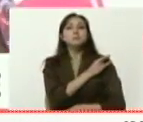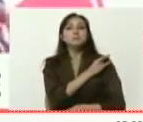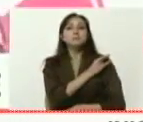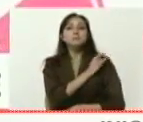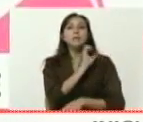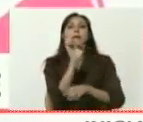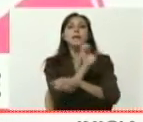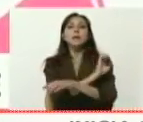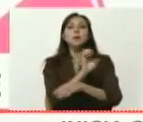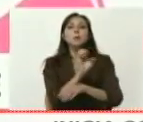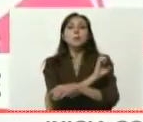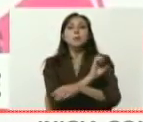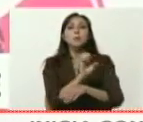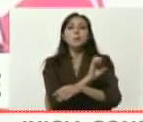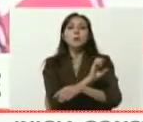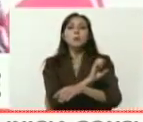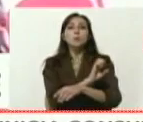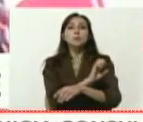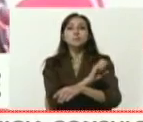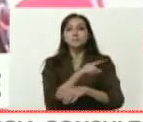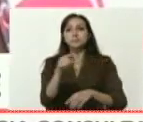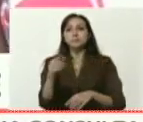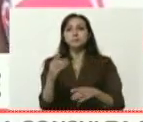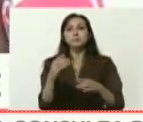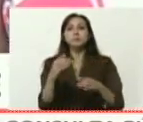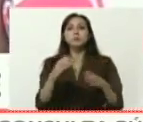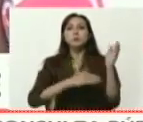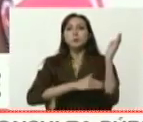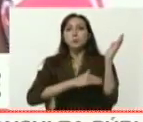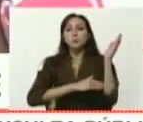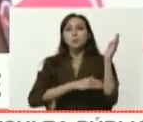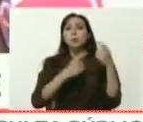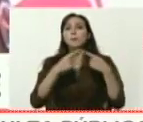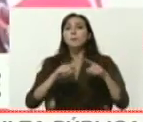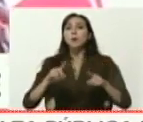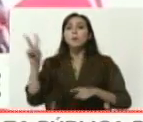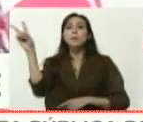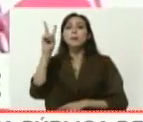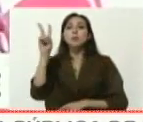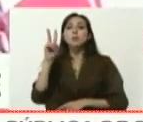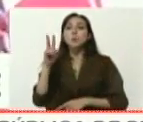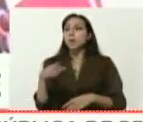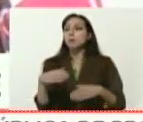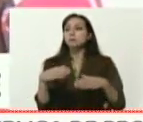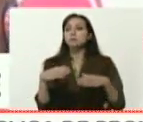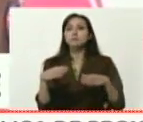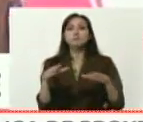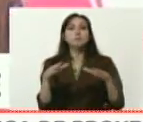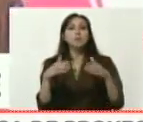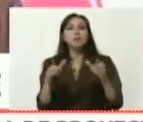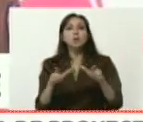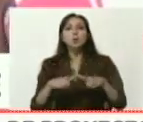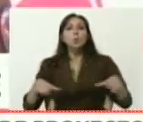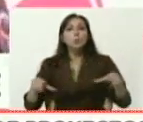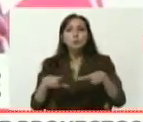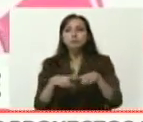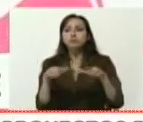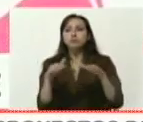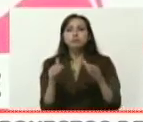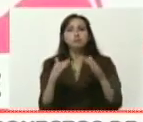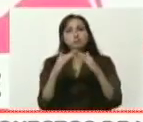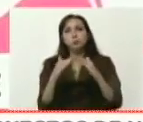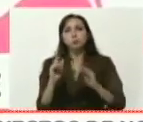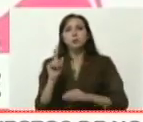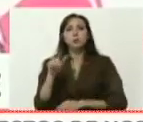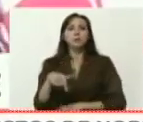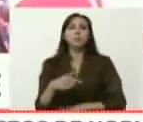un convento, pero Venezuela es un cuartel. Aquí todos somos milicianos y patriotas dispuestos a